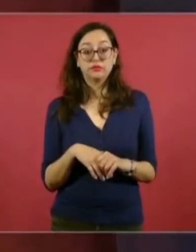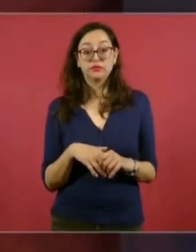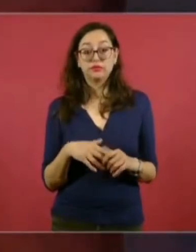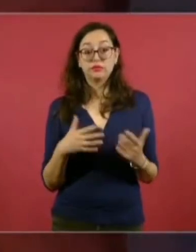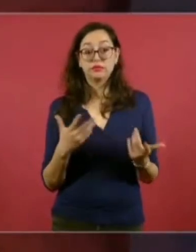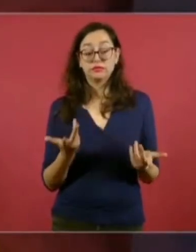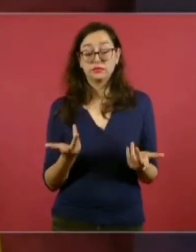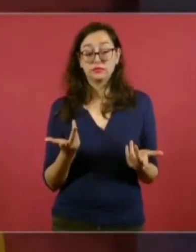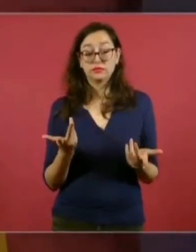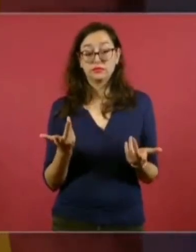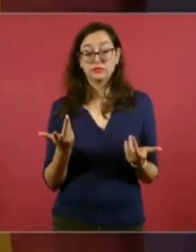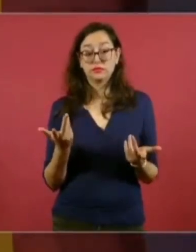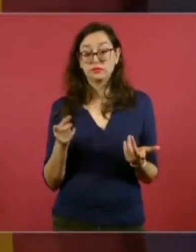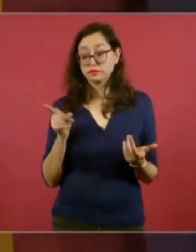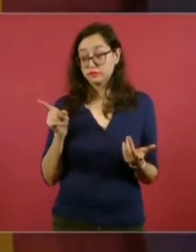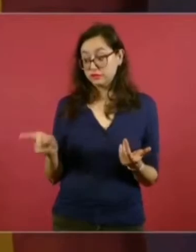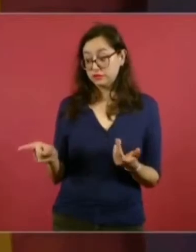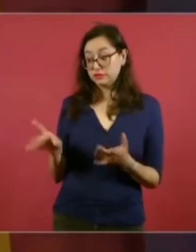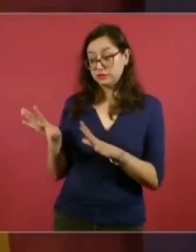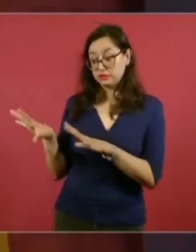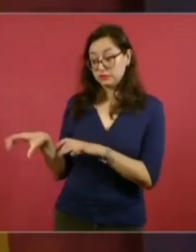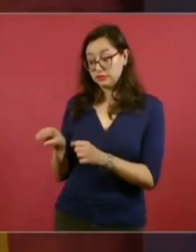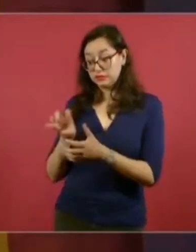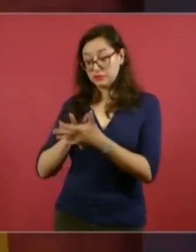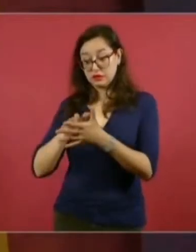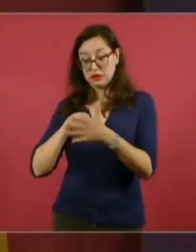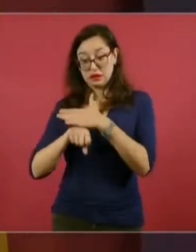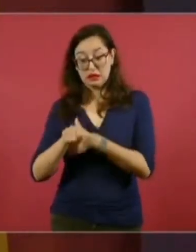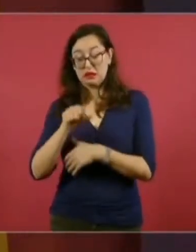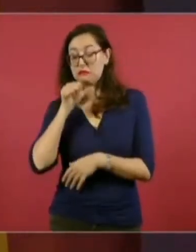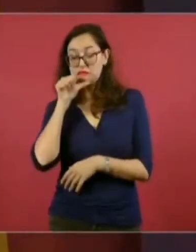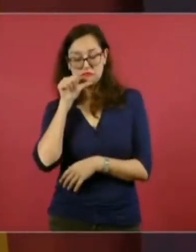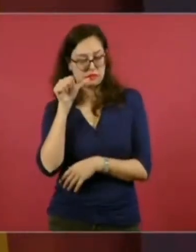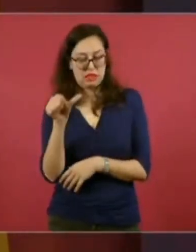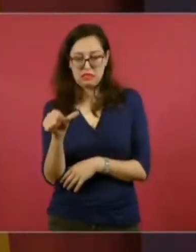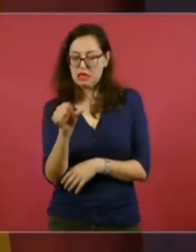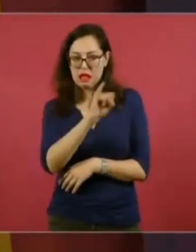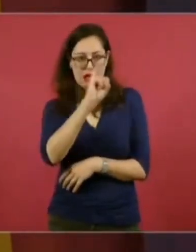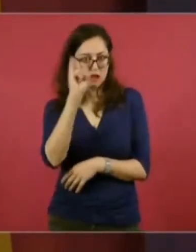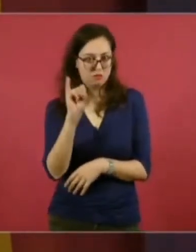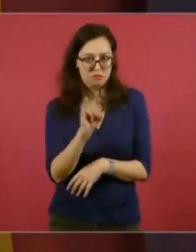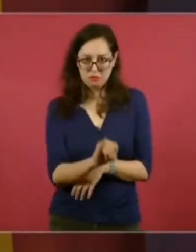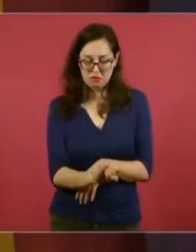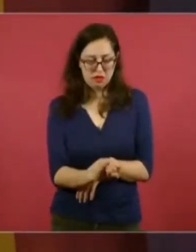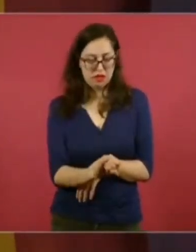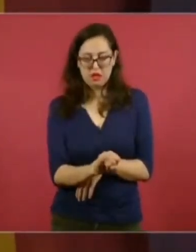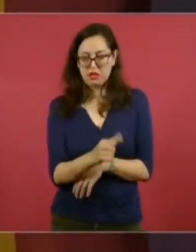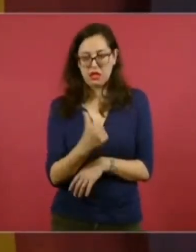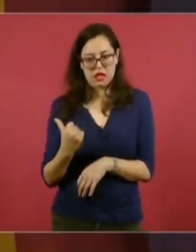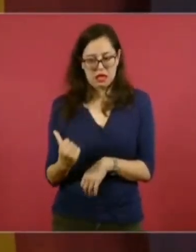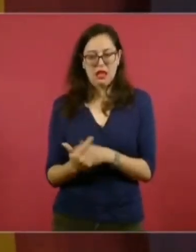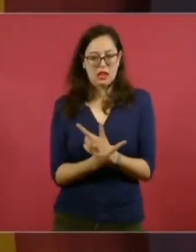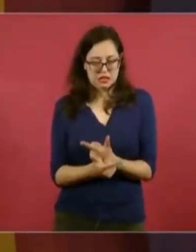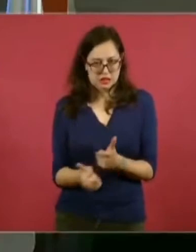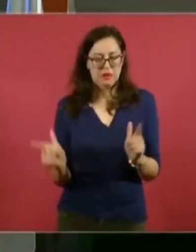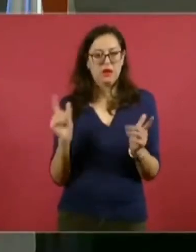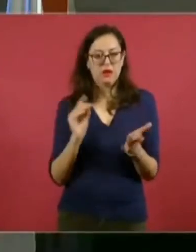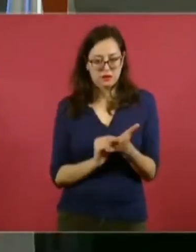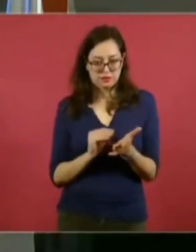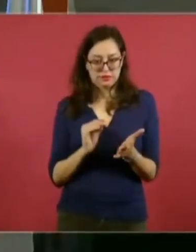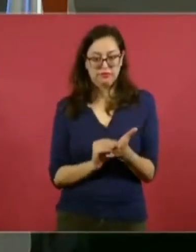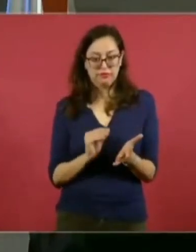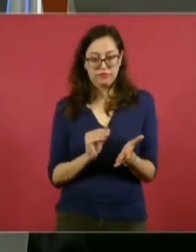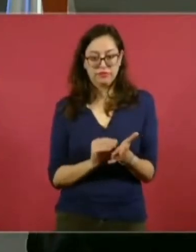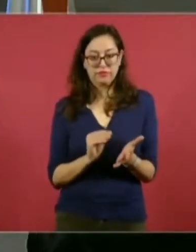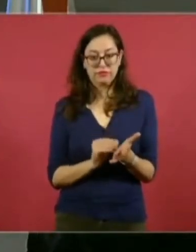ninguno de los detenidos por la Procuraduría General de la República vinculados a la desaparición de los 43.